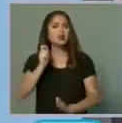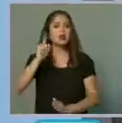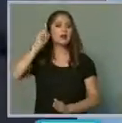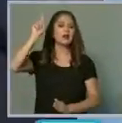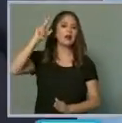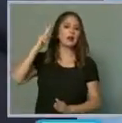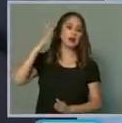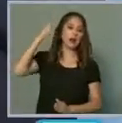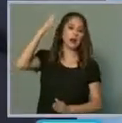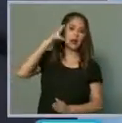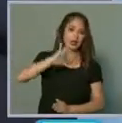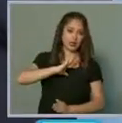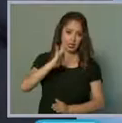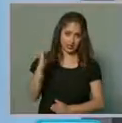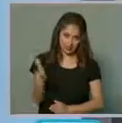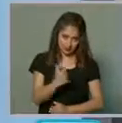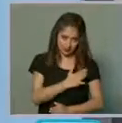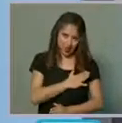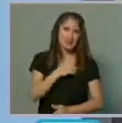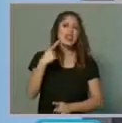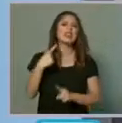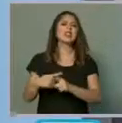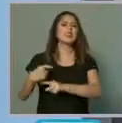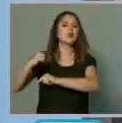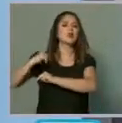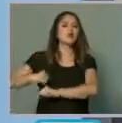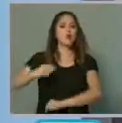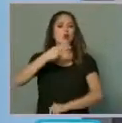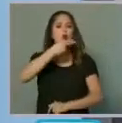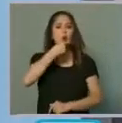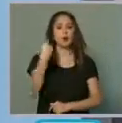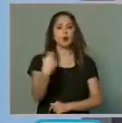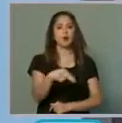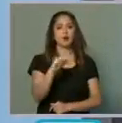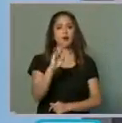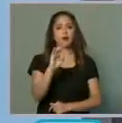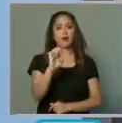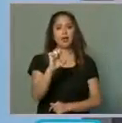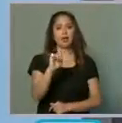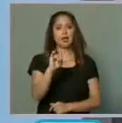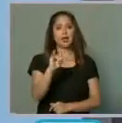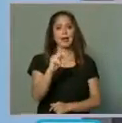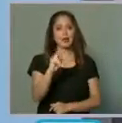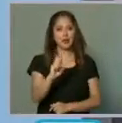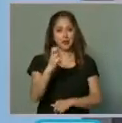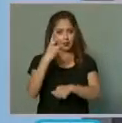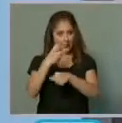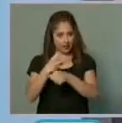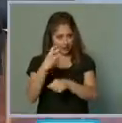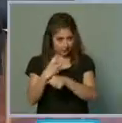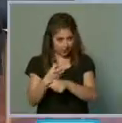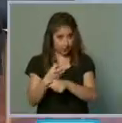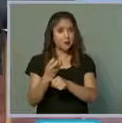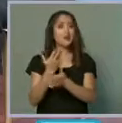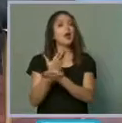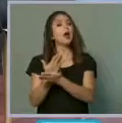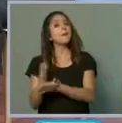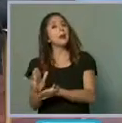España. Reinaba en aquel momento Felipe III. Hay que recordar que México tenía un